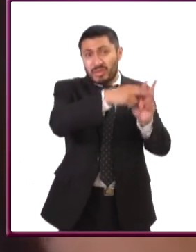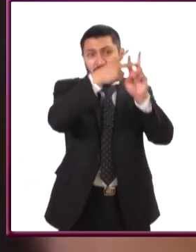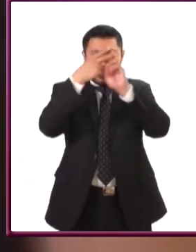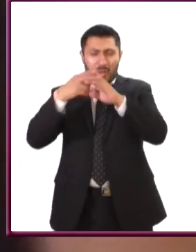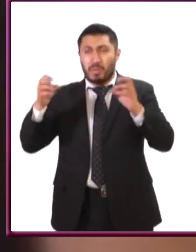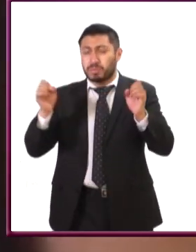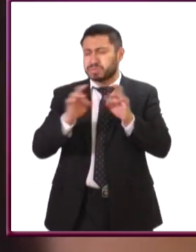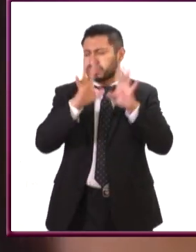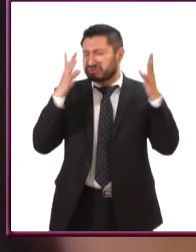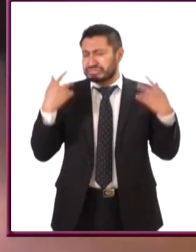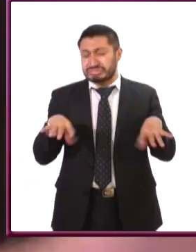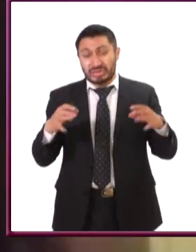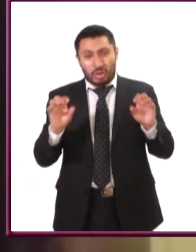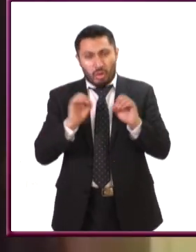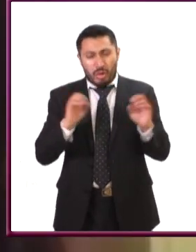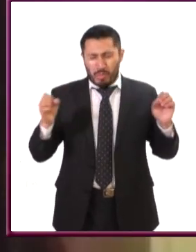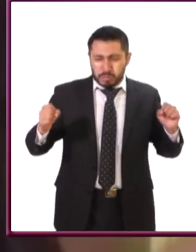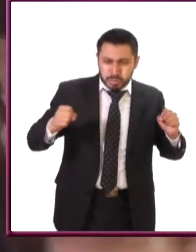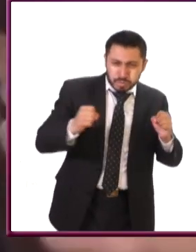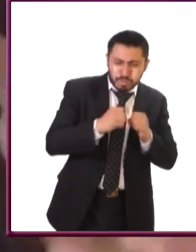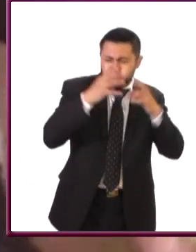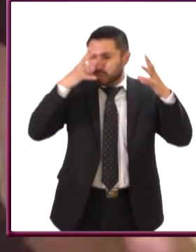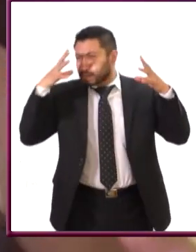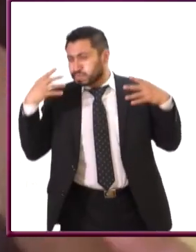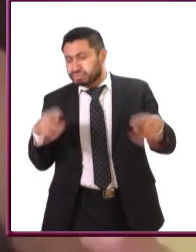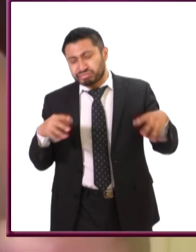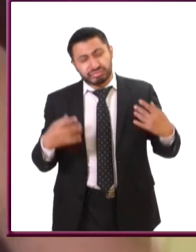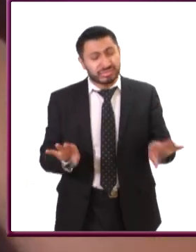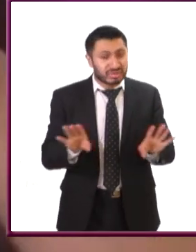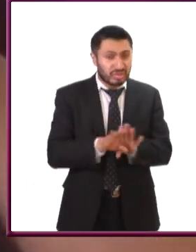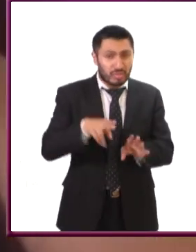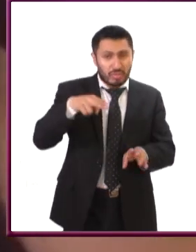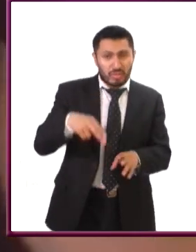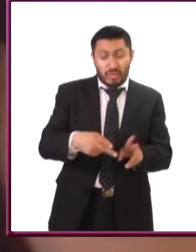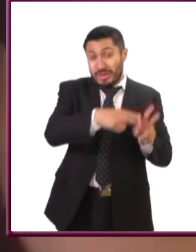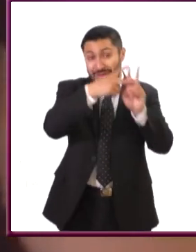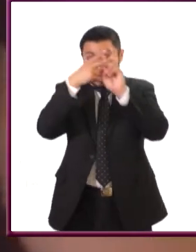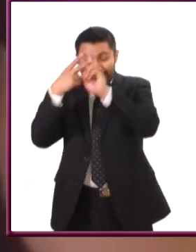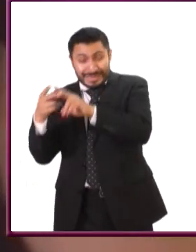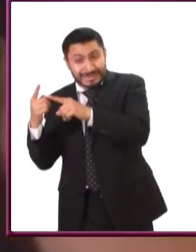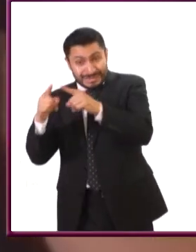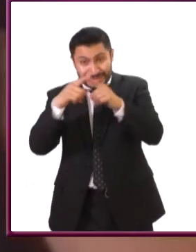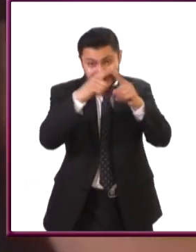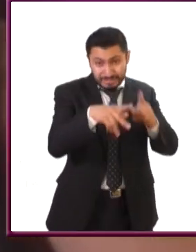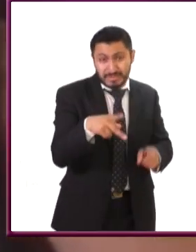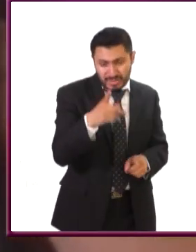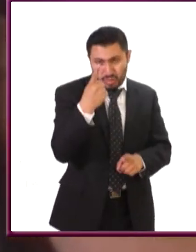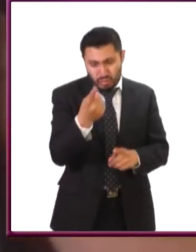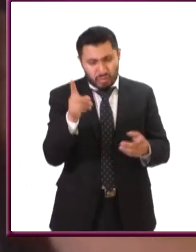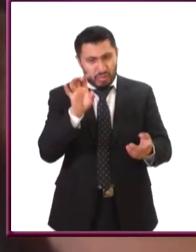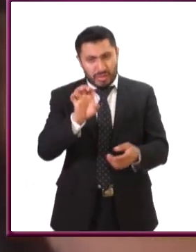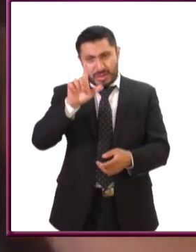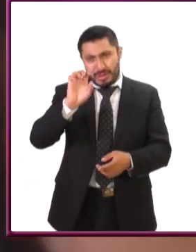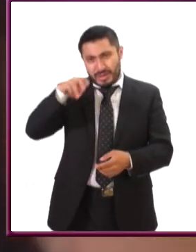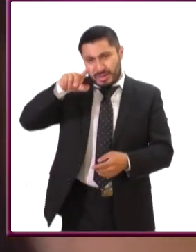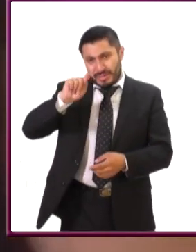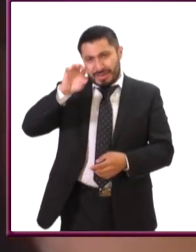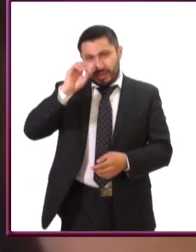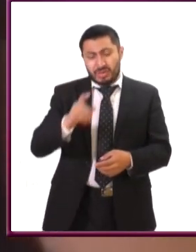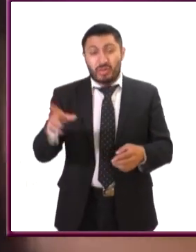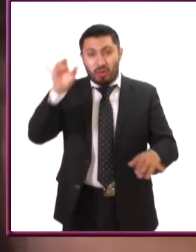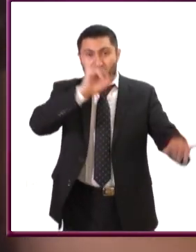universo como como explosiones de supernova o colisiones de estrellas de neutrones. Pero claro, un